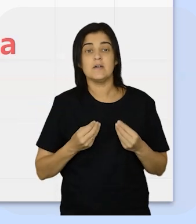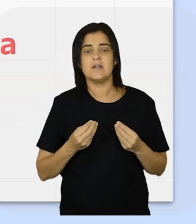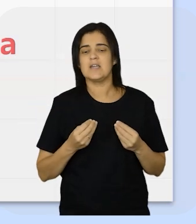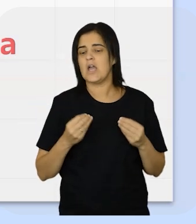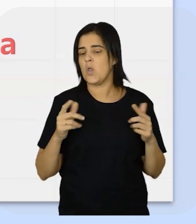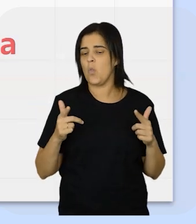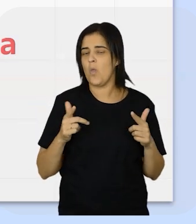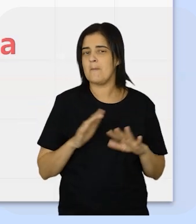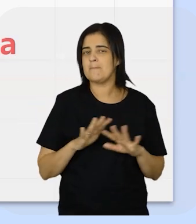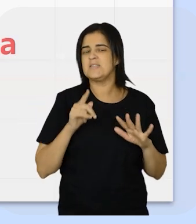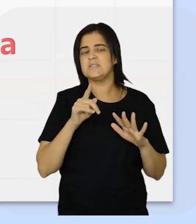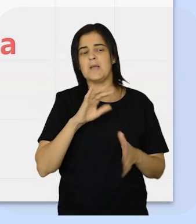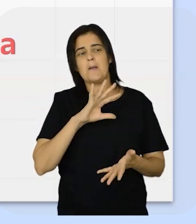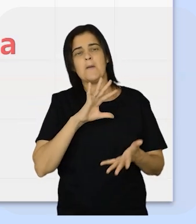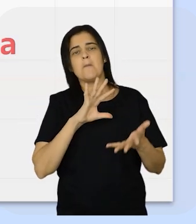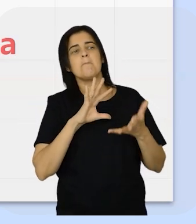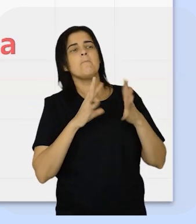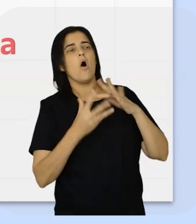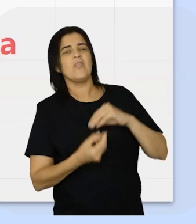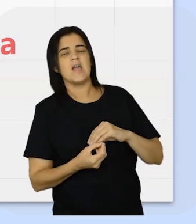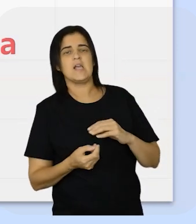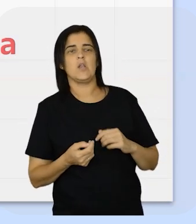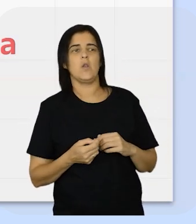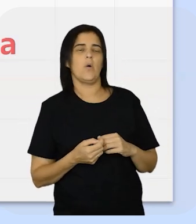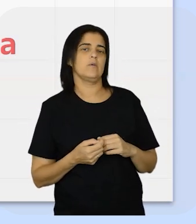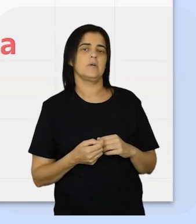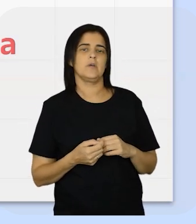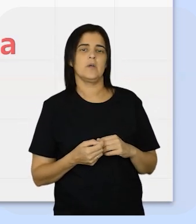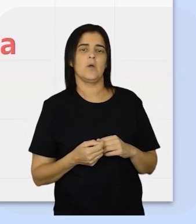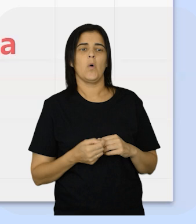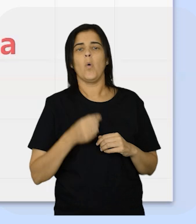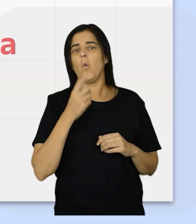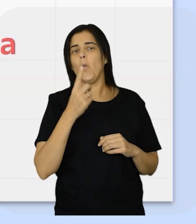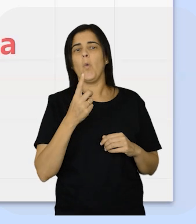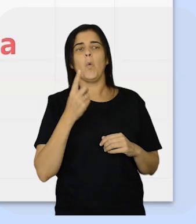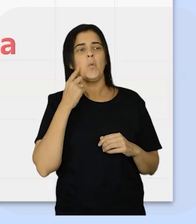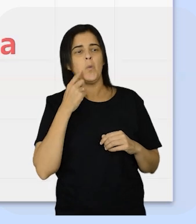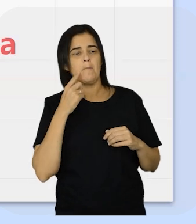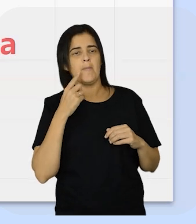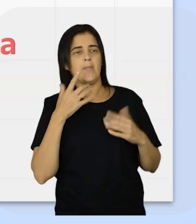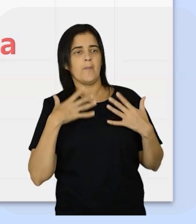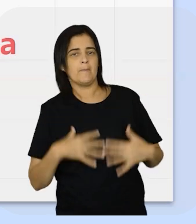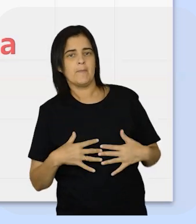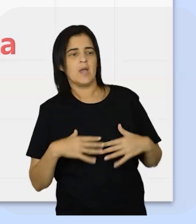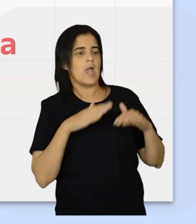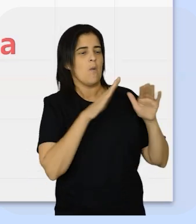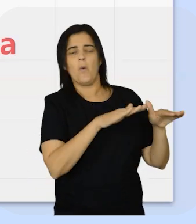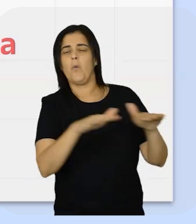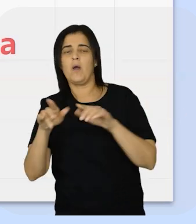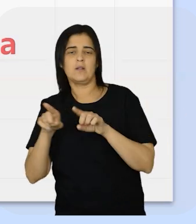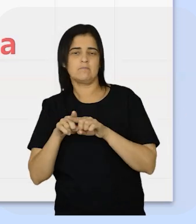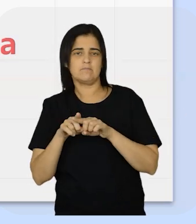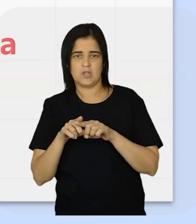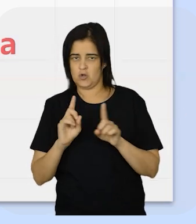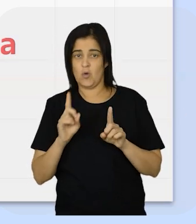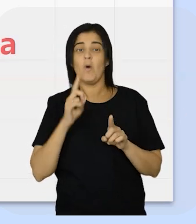no existe más ese modelo de que un talle sirve para todo el mundo. ¿Vieron como las tiendas chinas que a veces